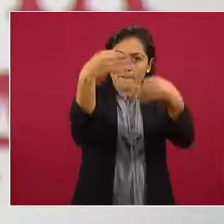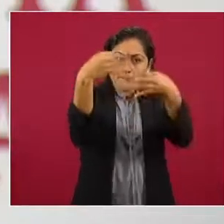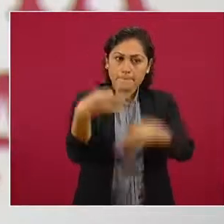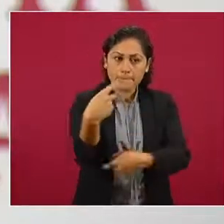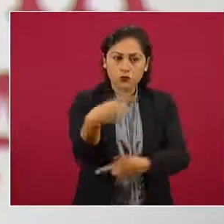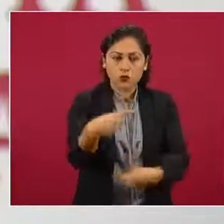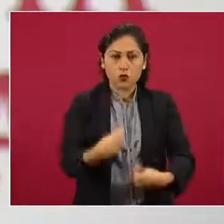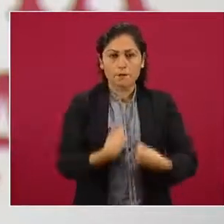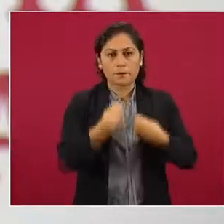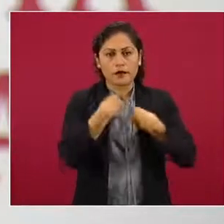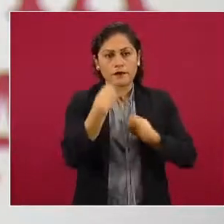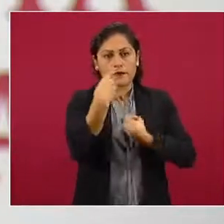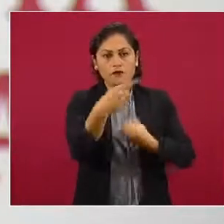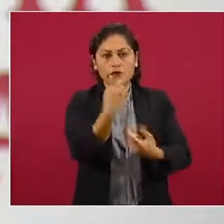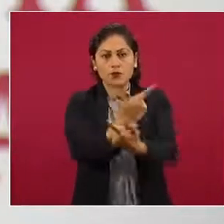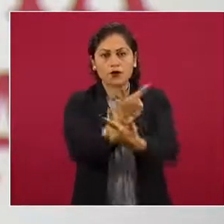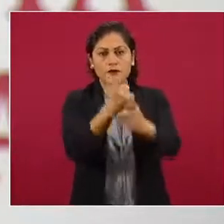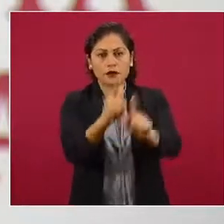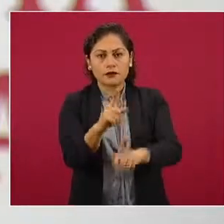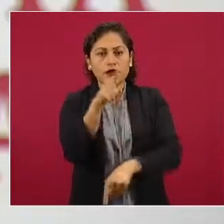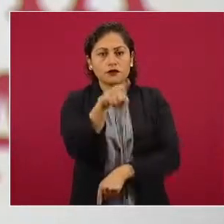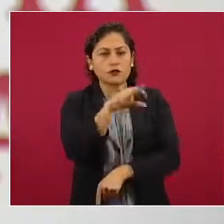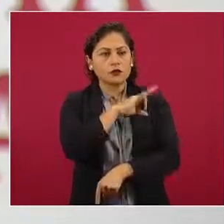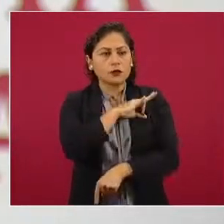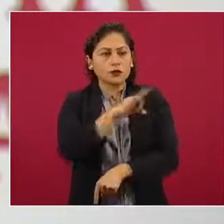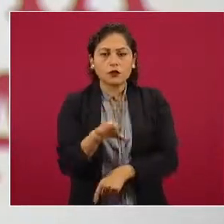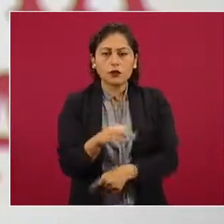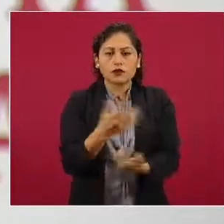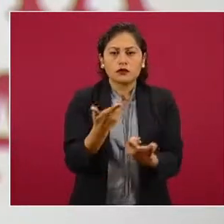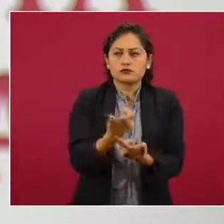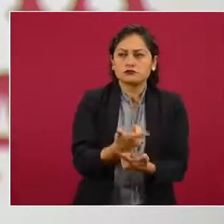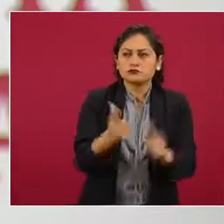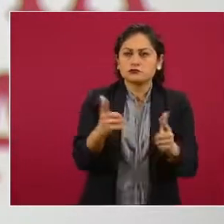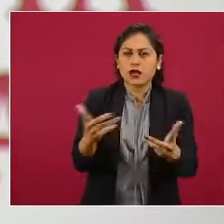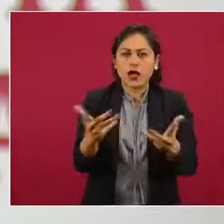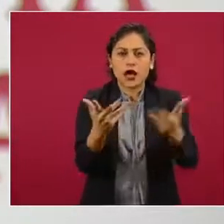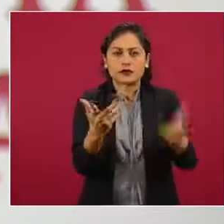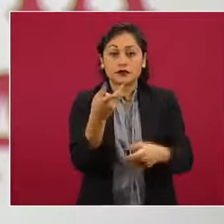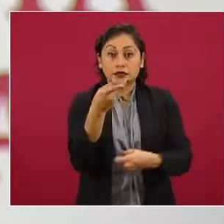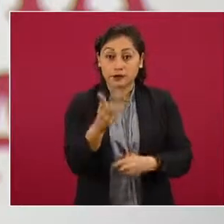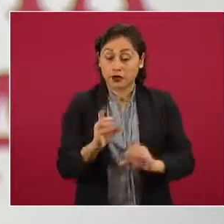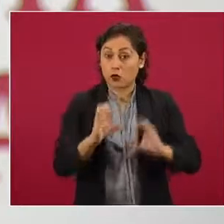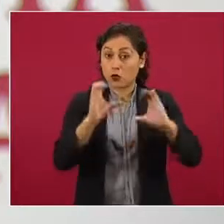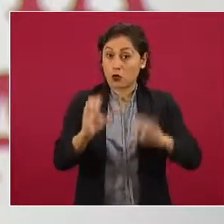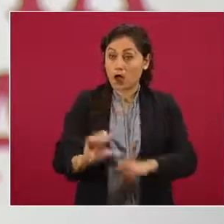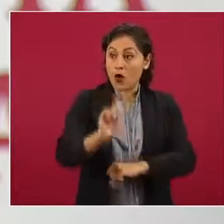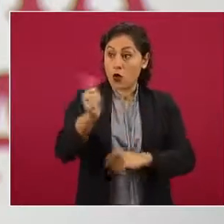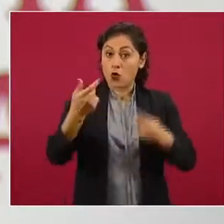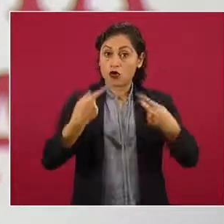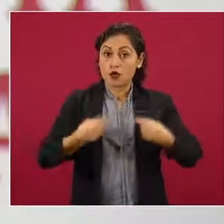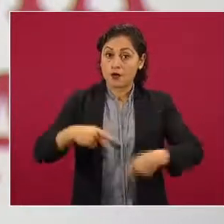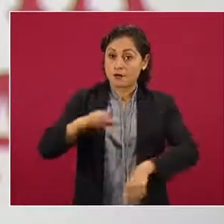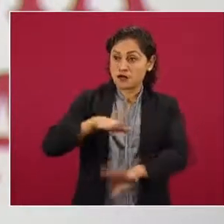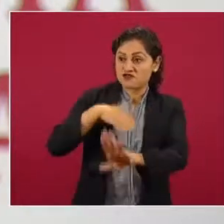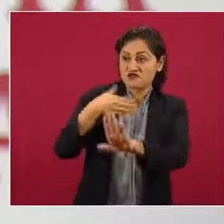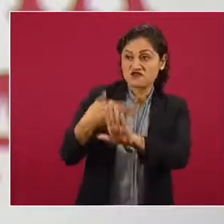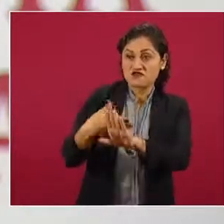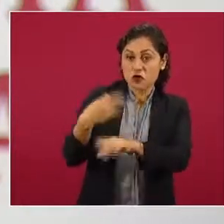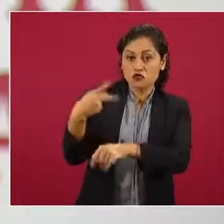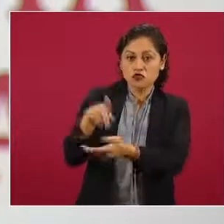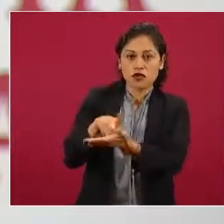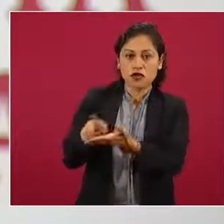vida para que puedas realizarla siempre y cuando no dañes a terceros ni vulneres sus